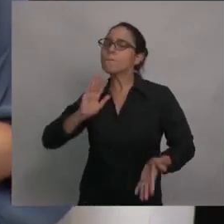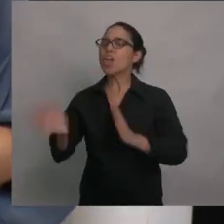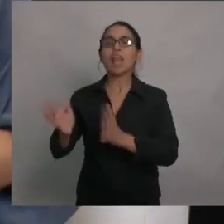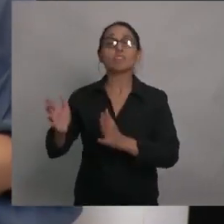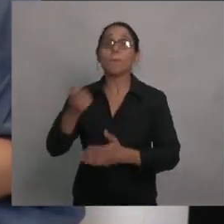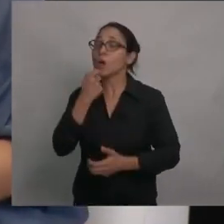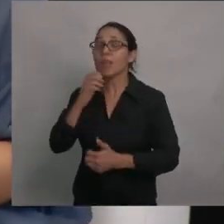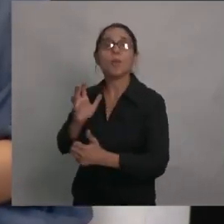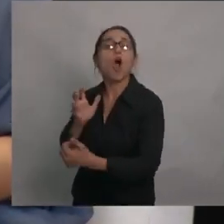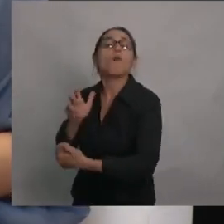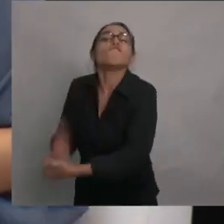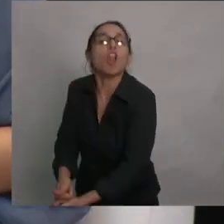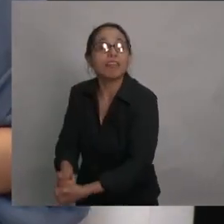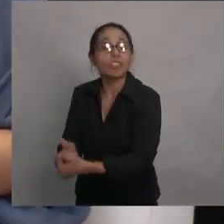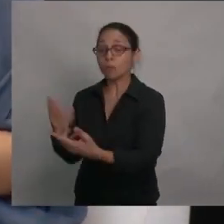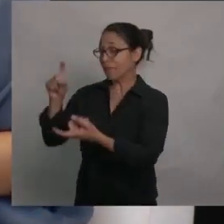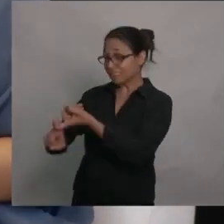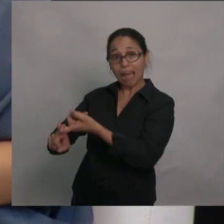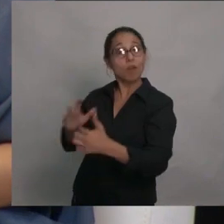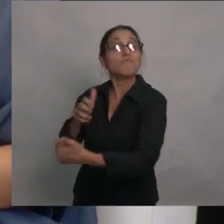violación en el matrimonio.